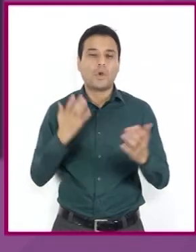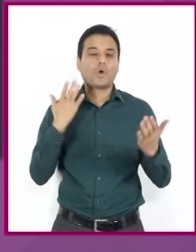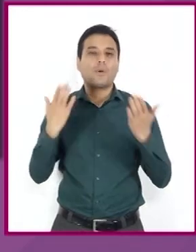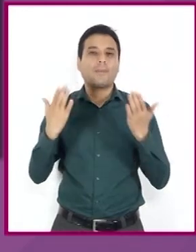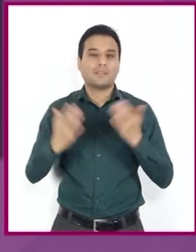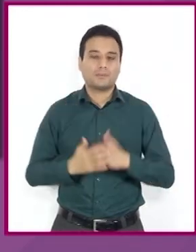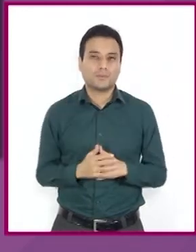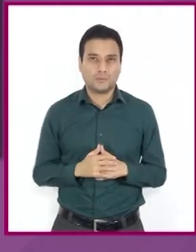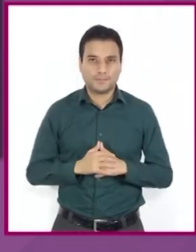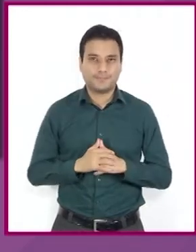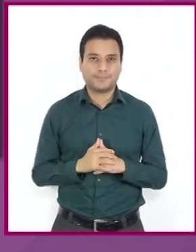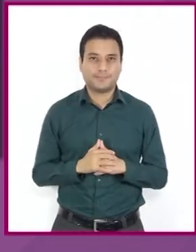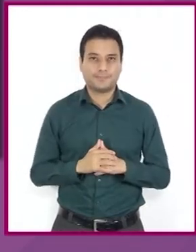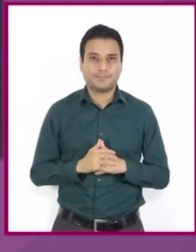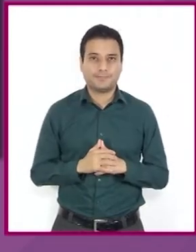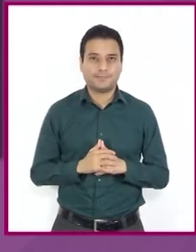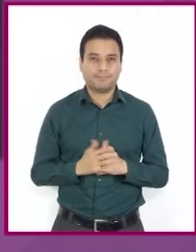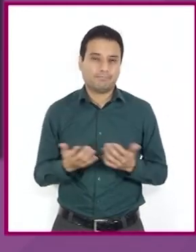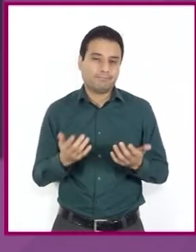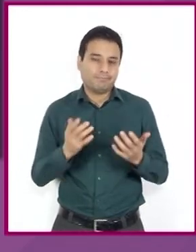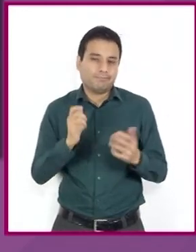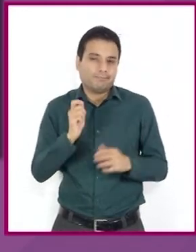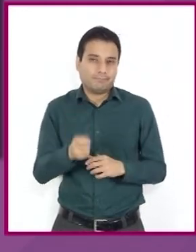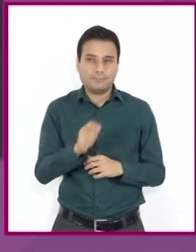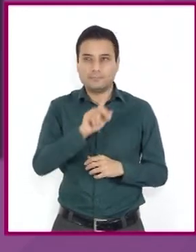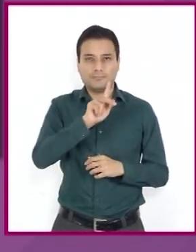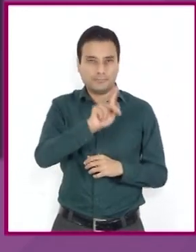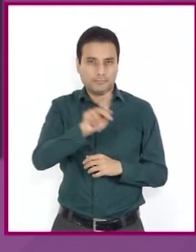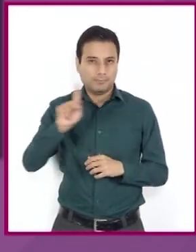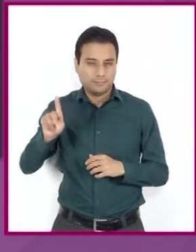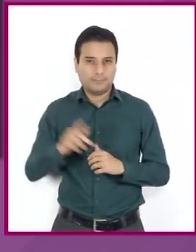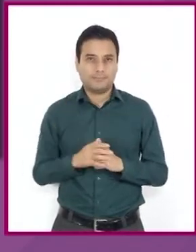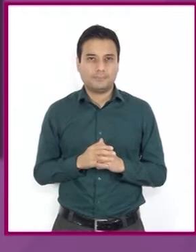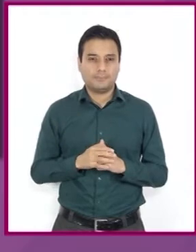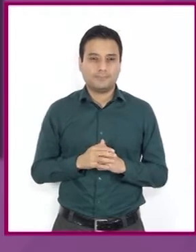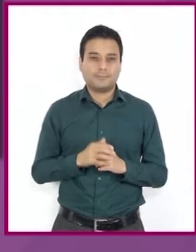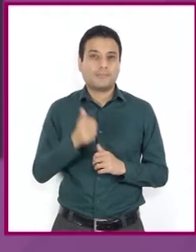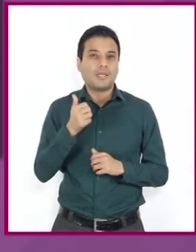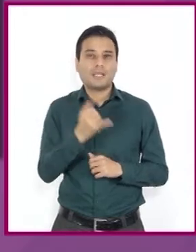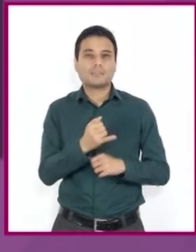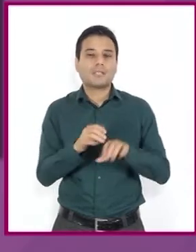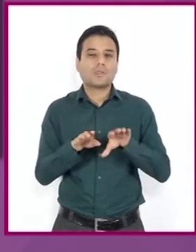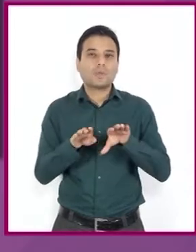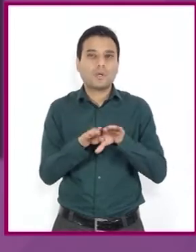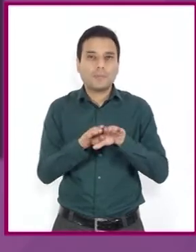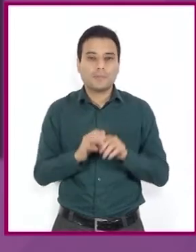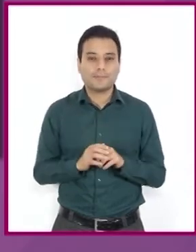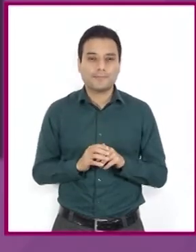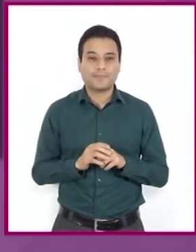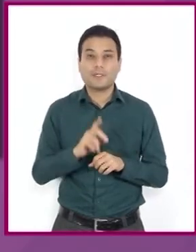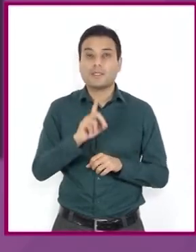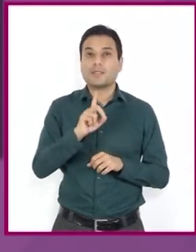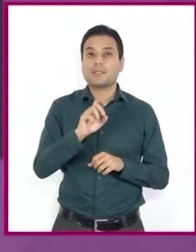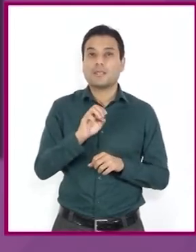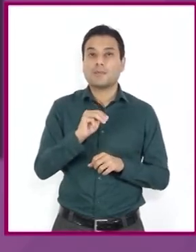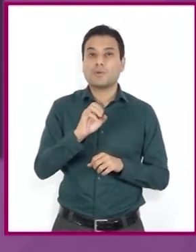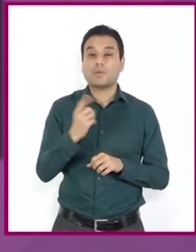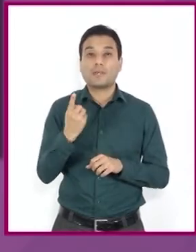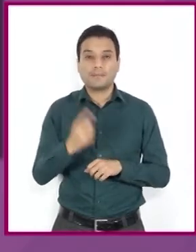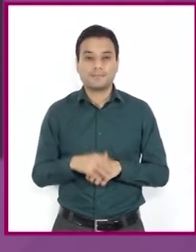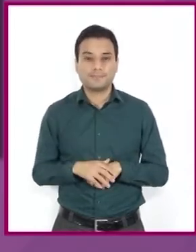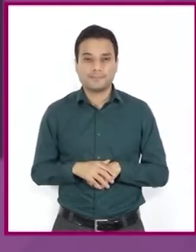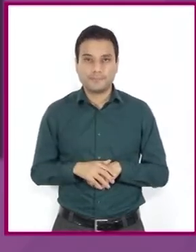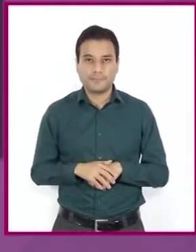Comparativos, que indican comparación. Así como, de modo que, de manera